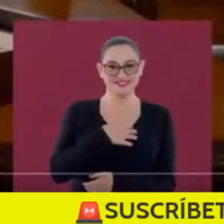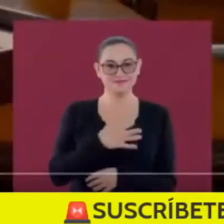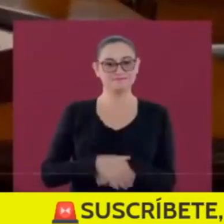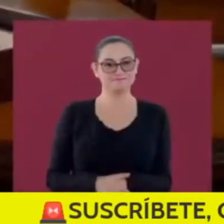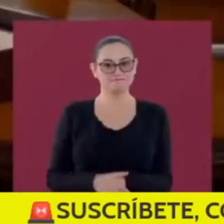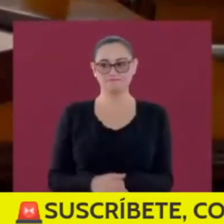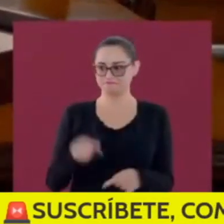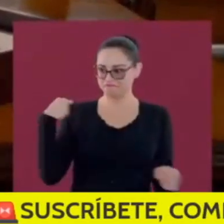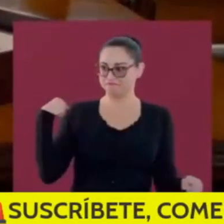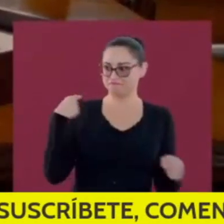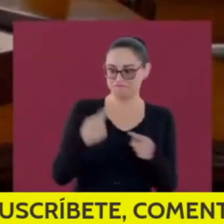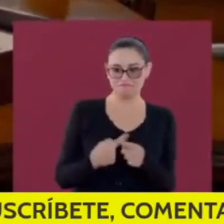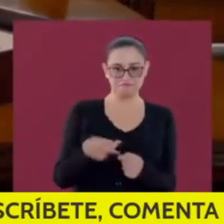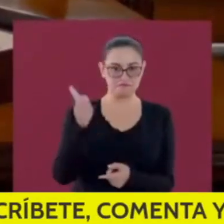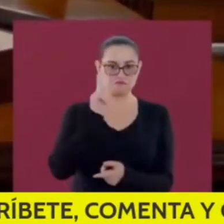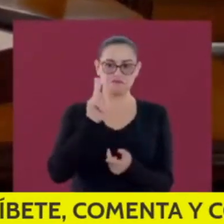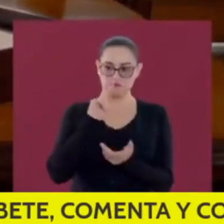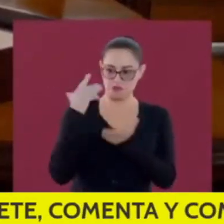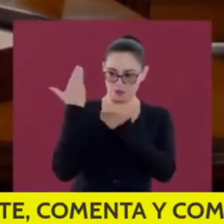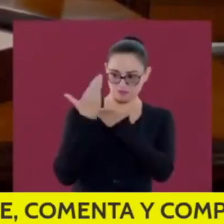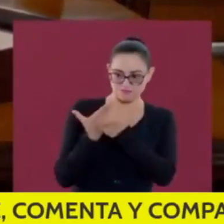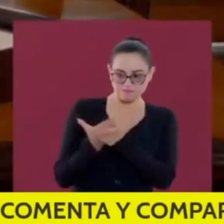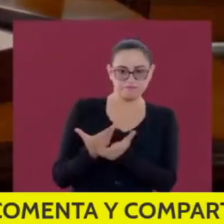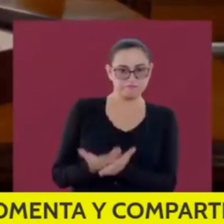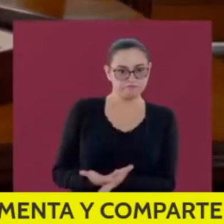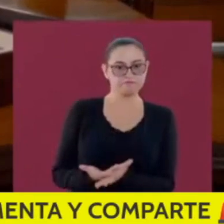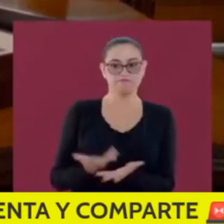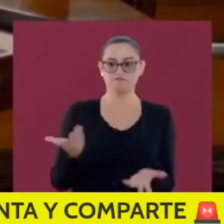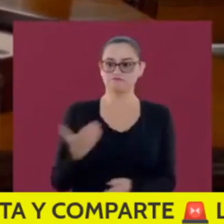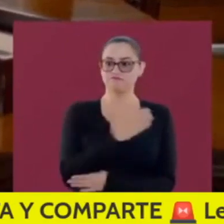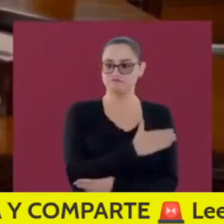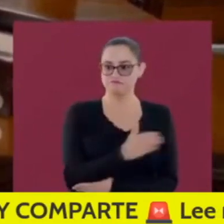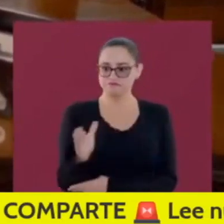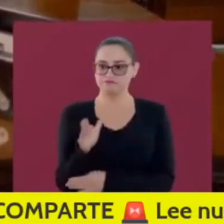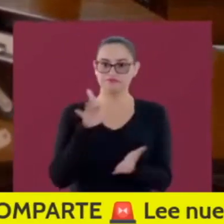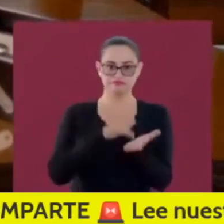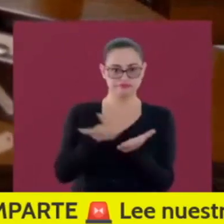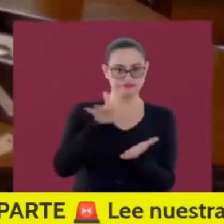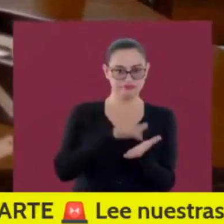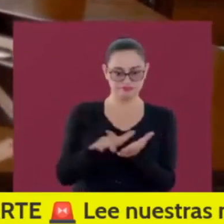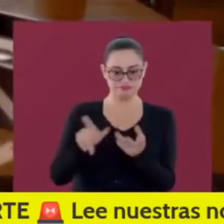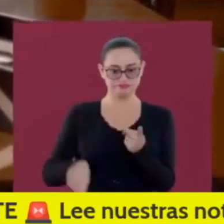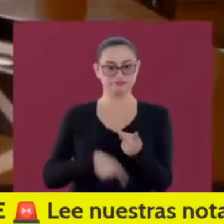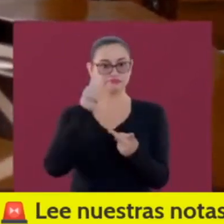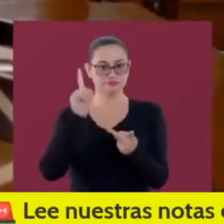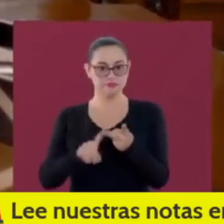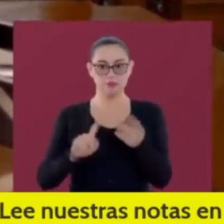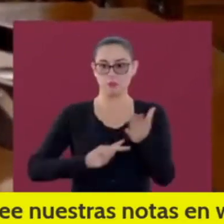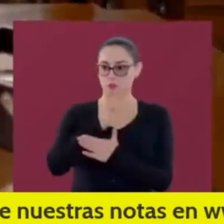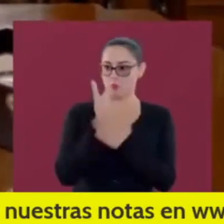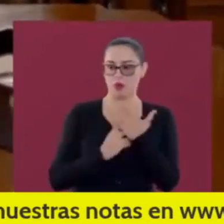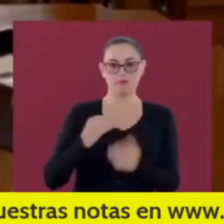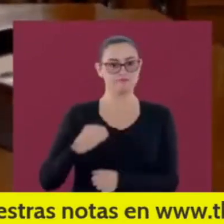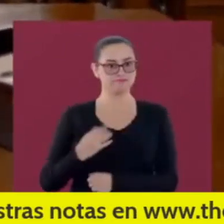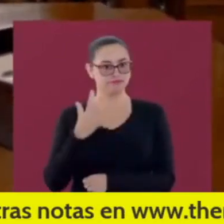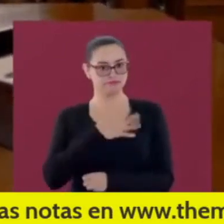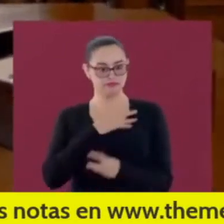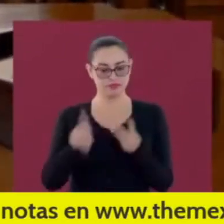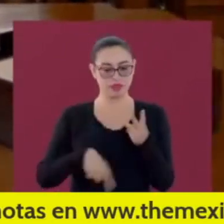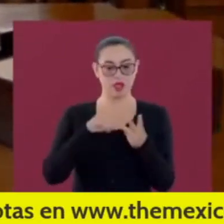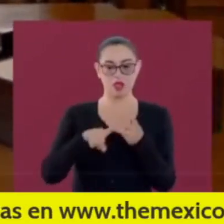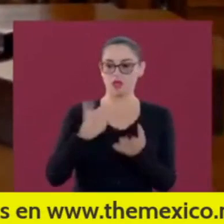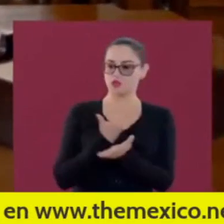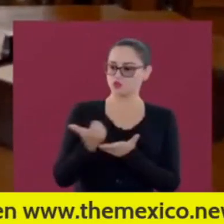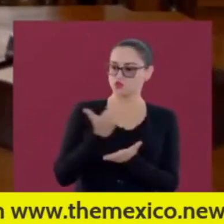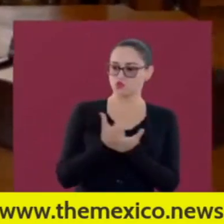Contento porque se ha aprobado que el apoyo al campo, los programas de bienestar,